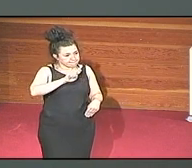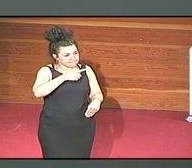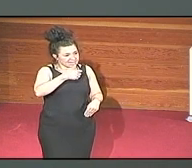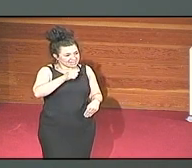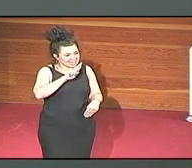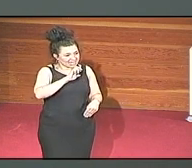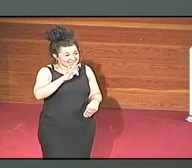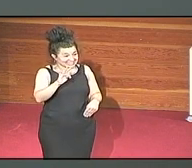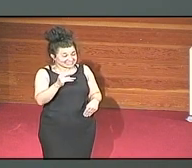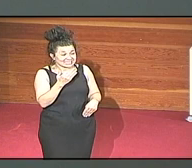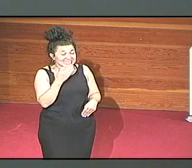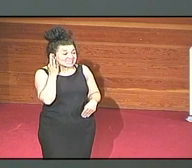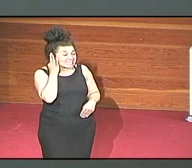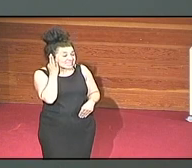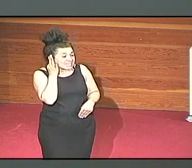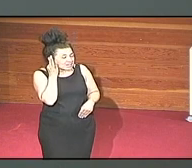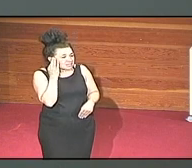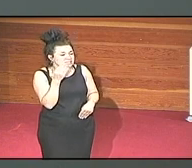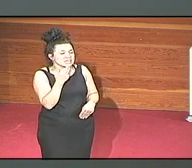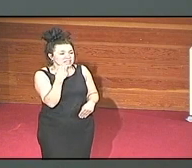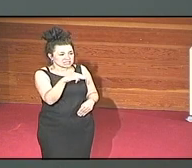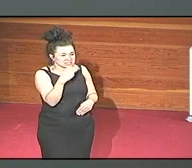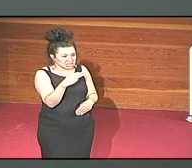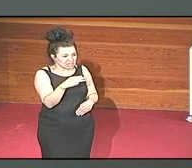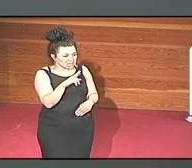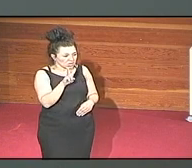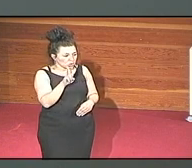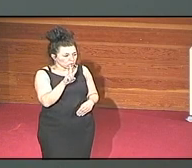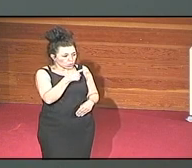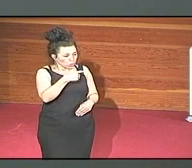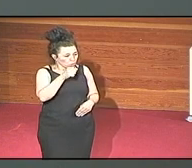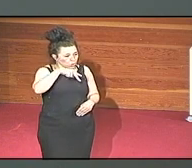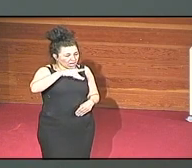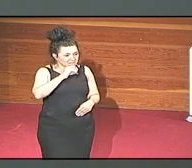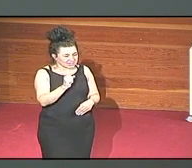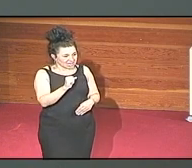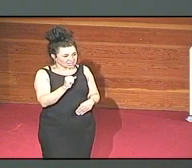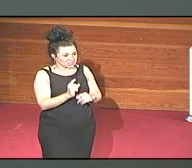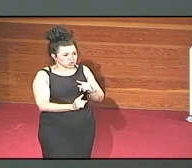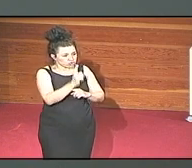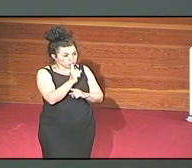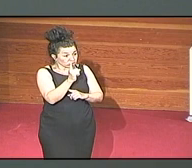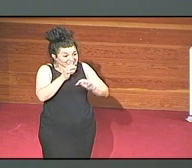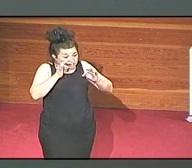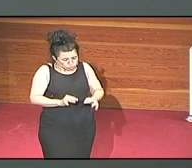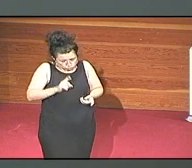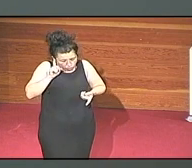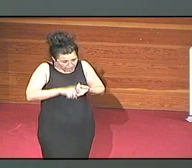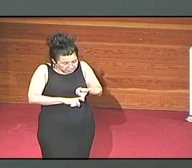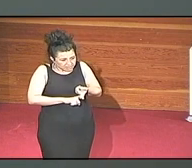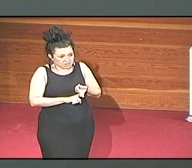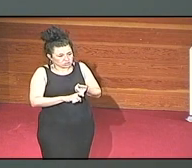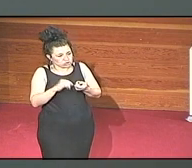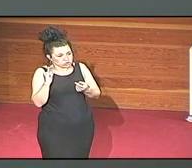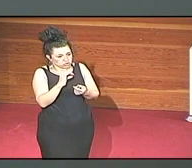justo encontró en el norte de uganda y justo lo acaban de casar con joseph que era o que era un